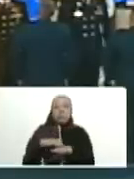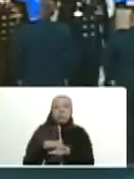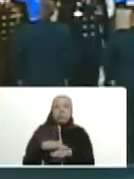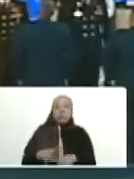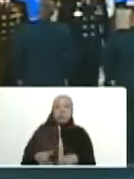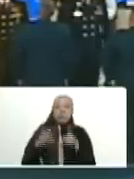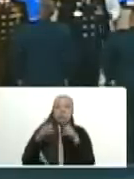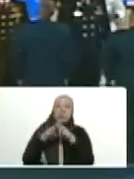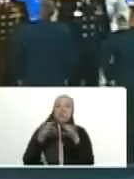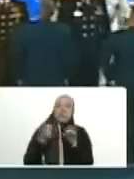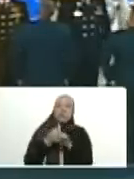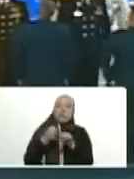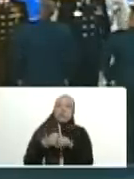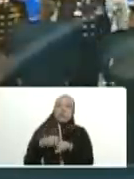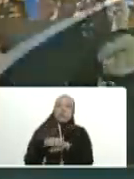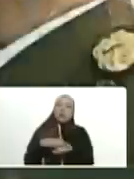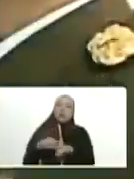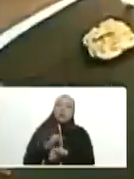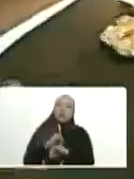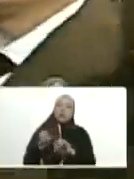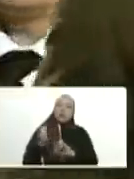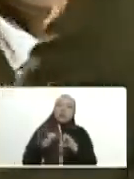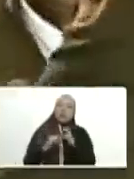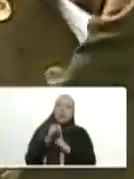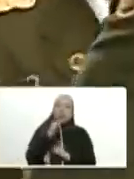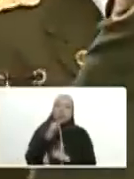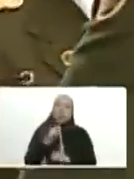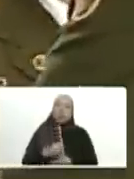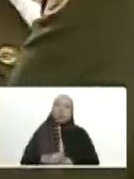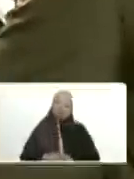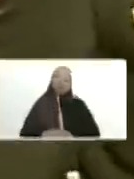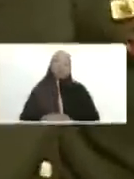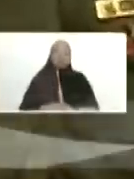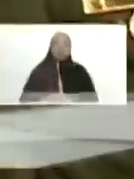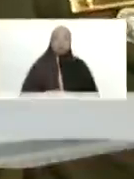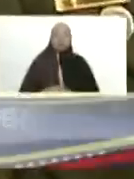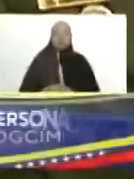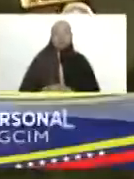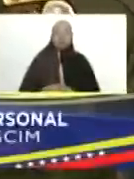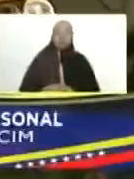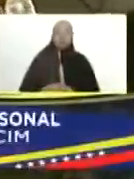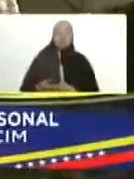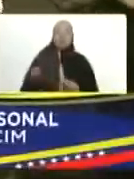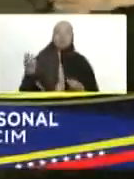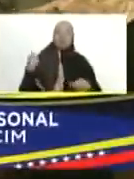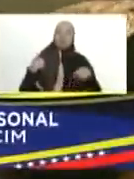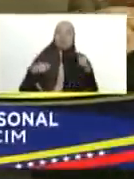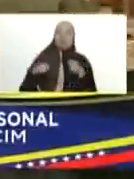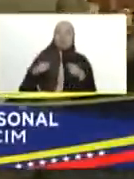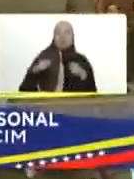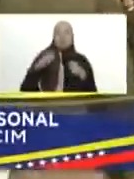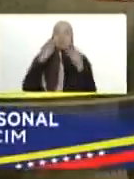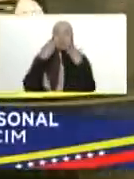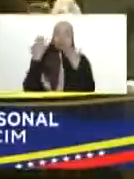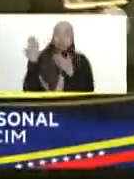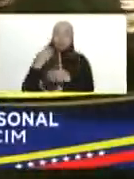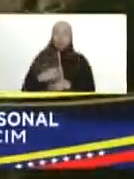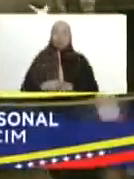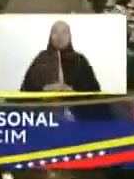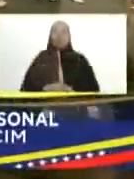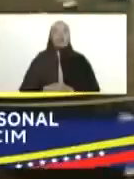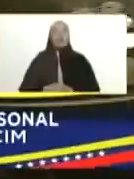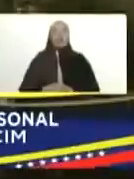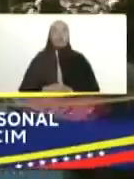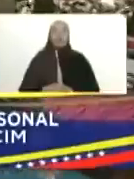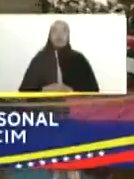retirar. A la izquierda. De frente. ¡Van! La